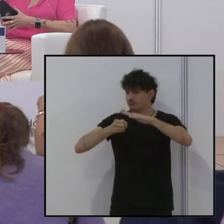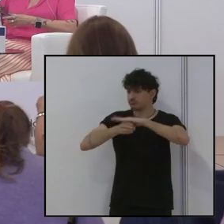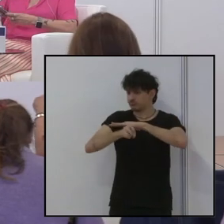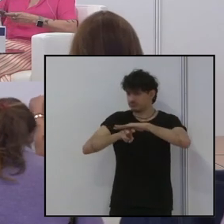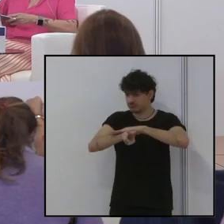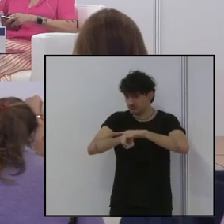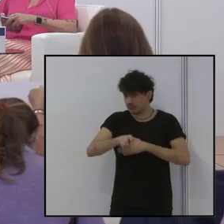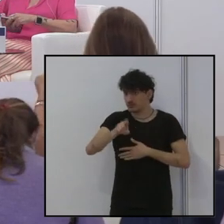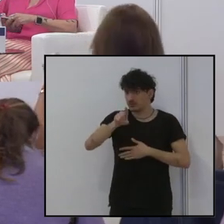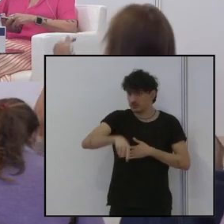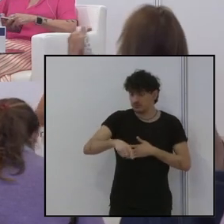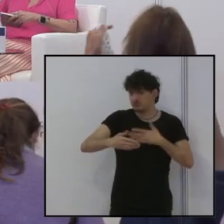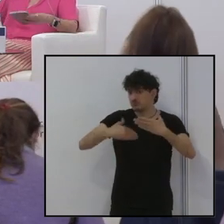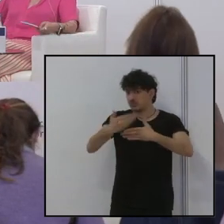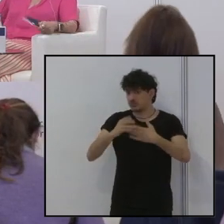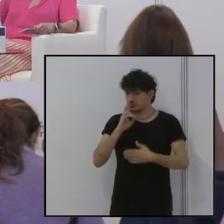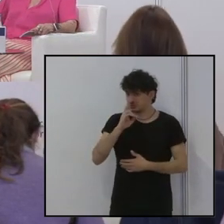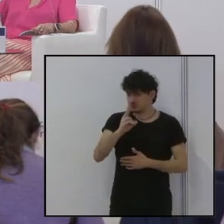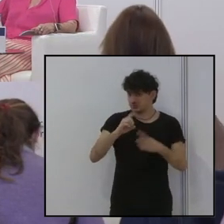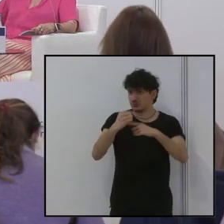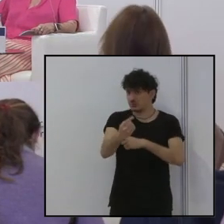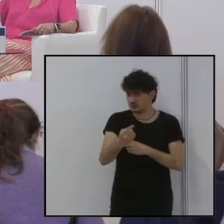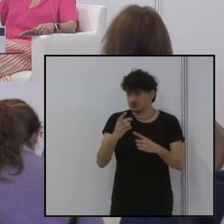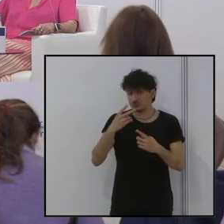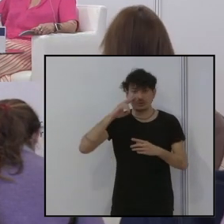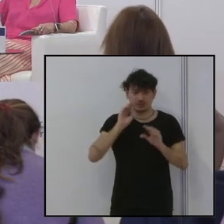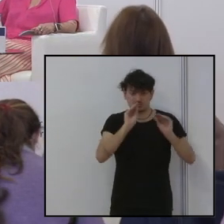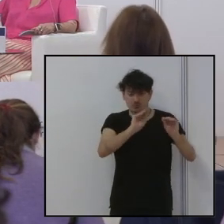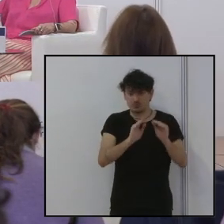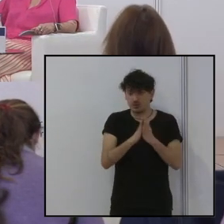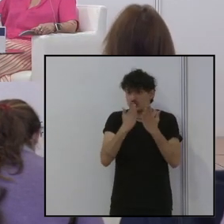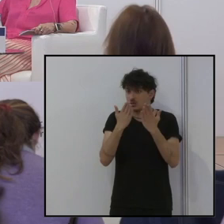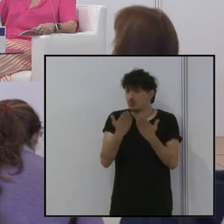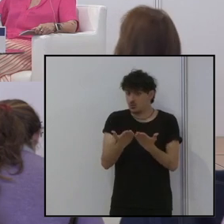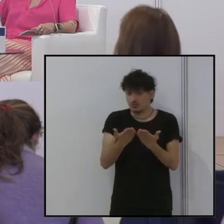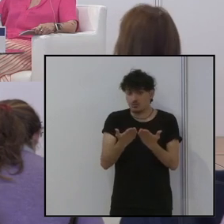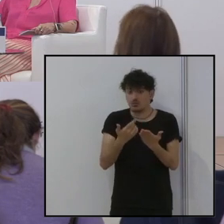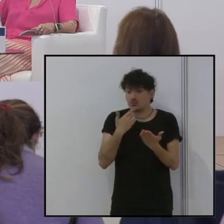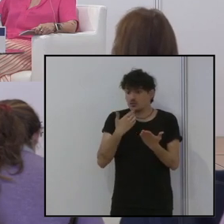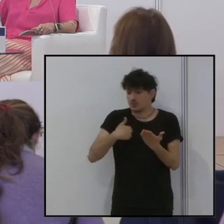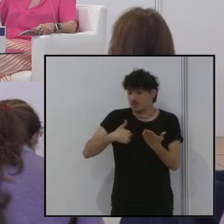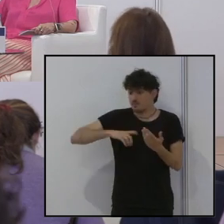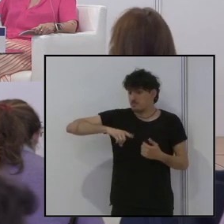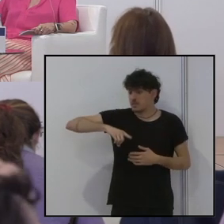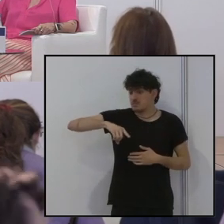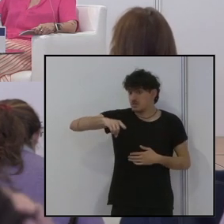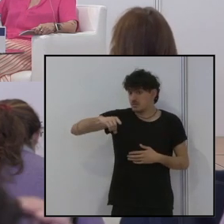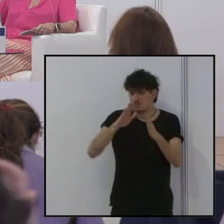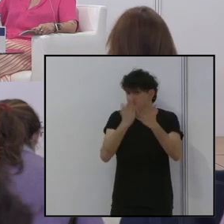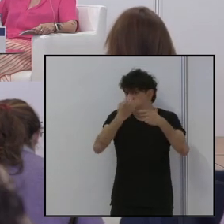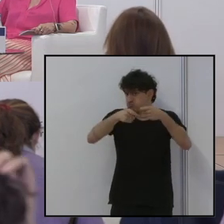y finalmente remontar. El libro está provocando una fascinación generalizada, como demuestra el hecho de que lleve varios meses en lo más alto de la lista de los